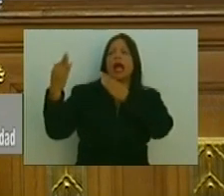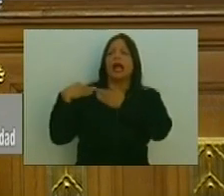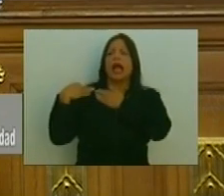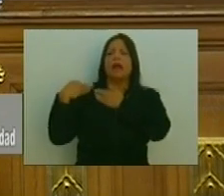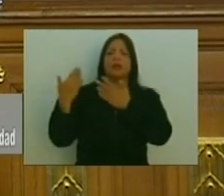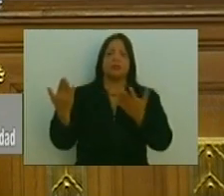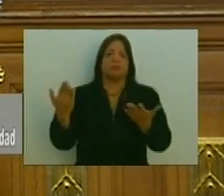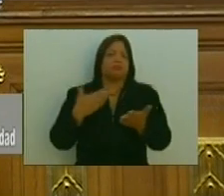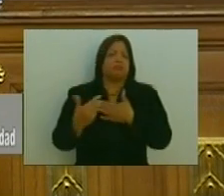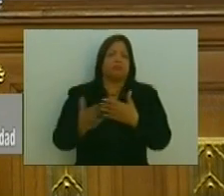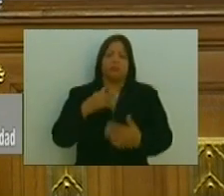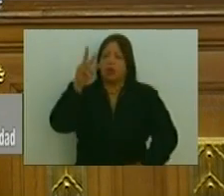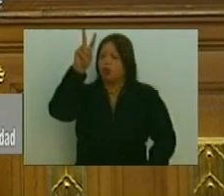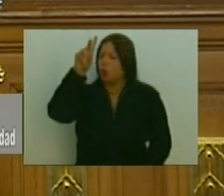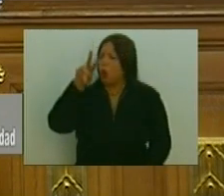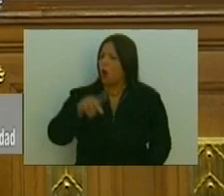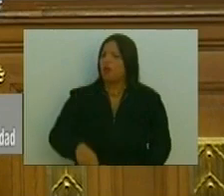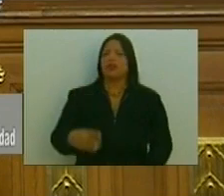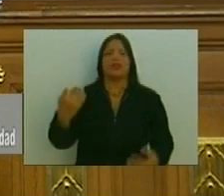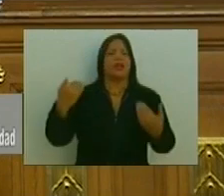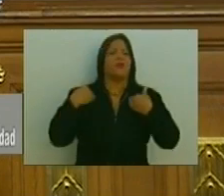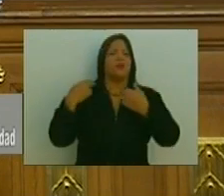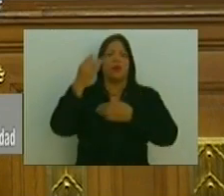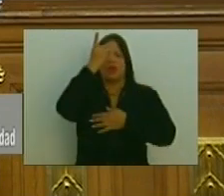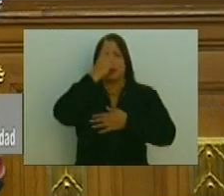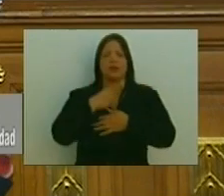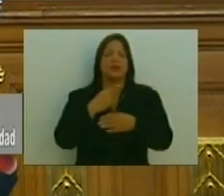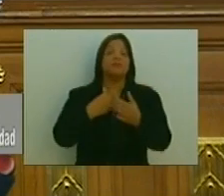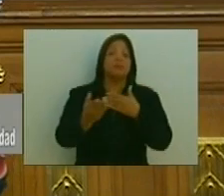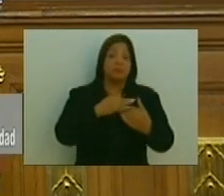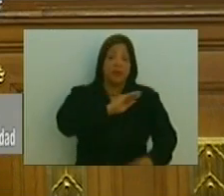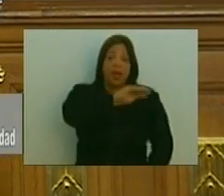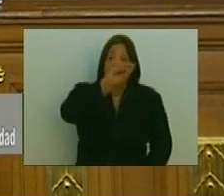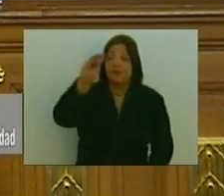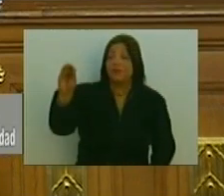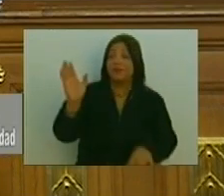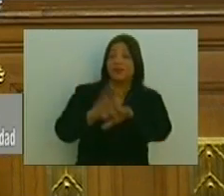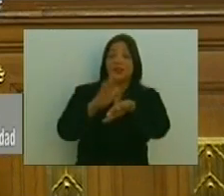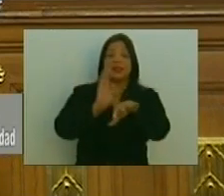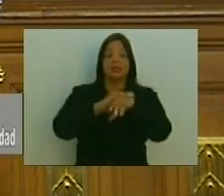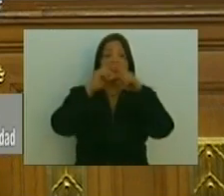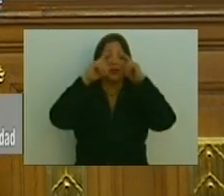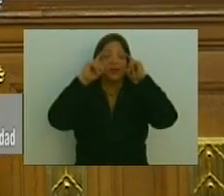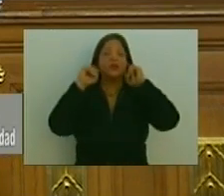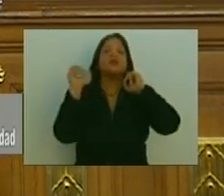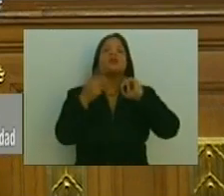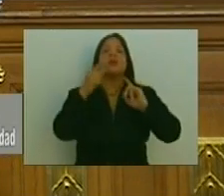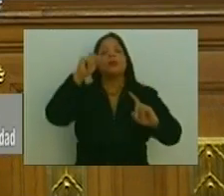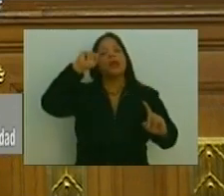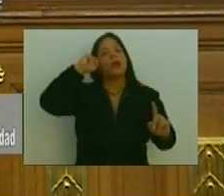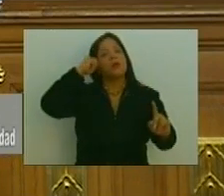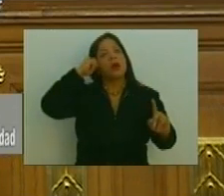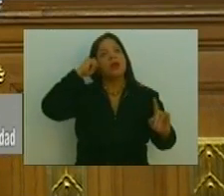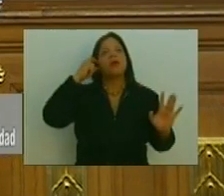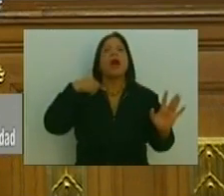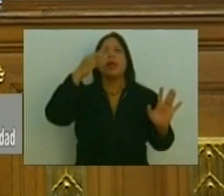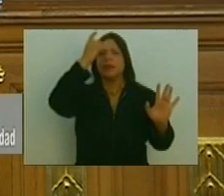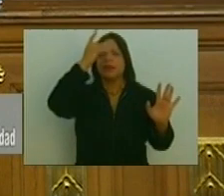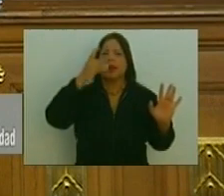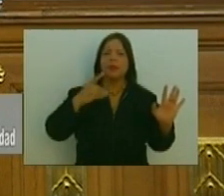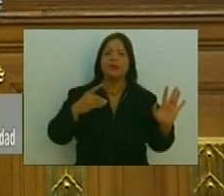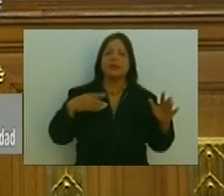y anda todo el día conmigo. Y quiero decirles, compañeros, como lo digo siempre, que solamente me acuerdo de que tengo la